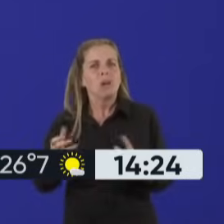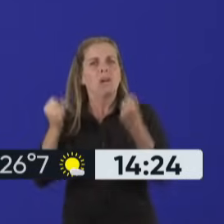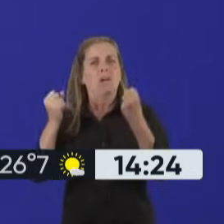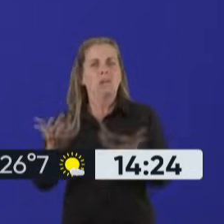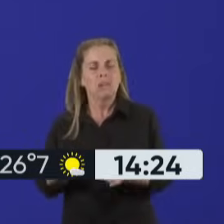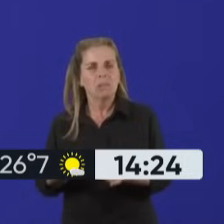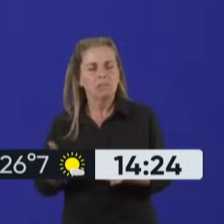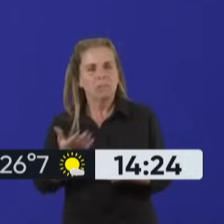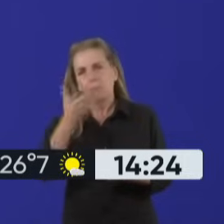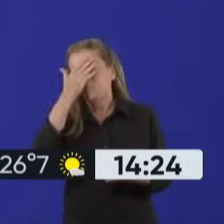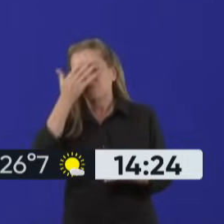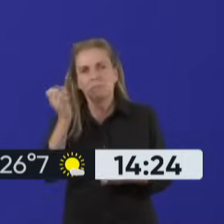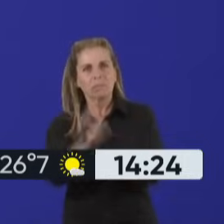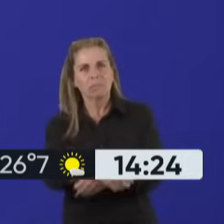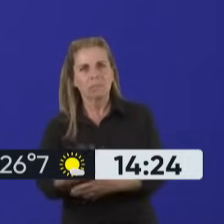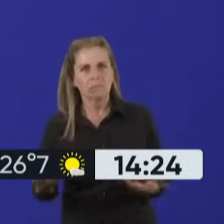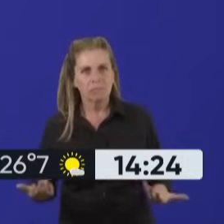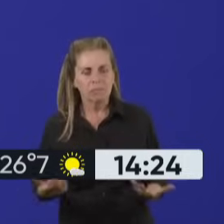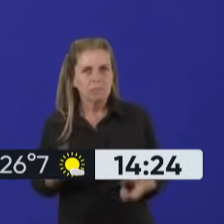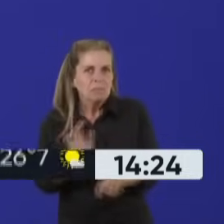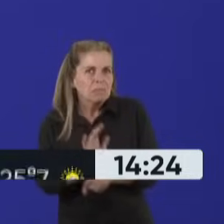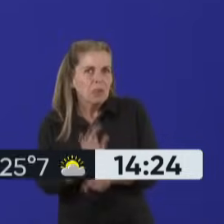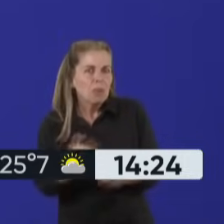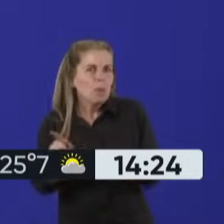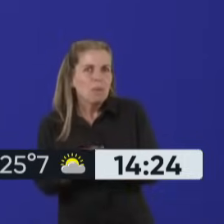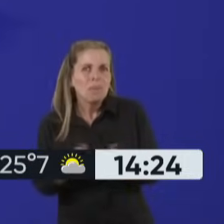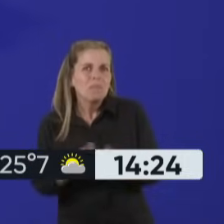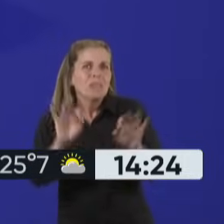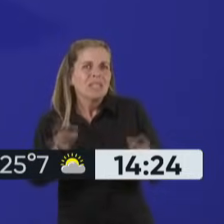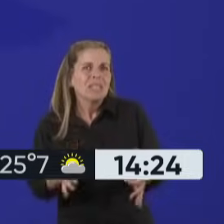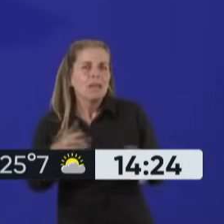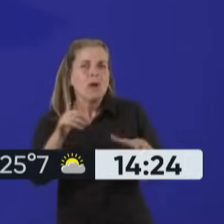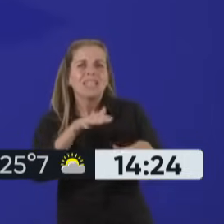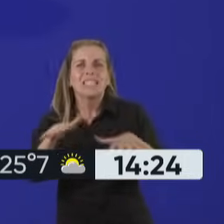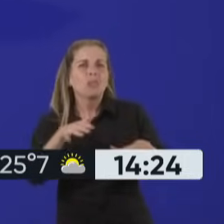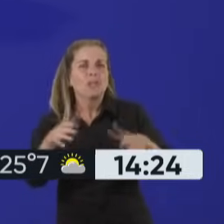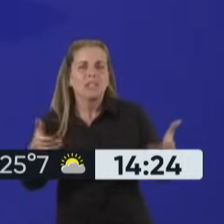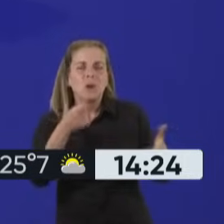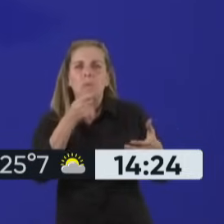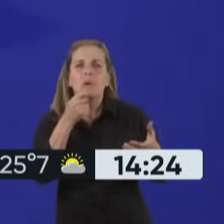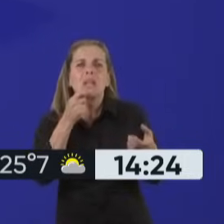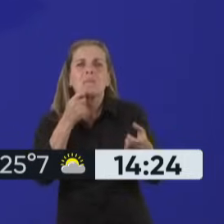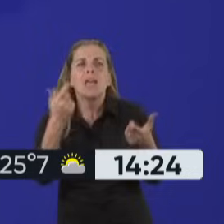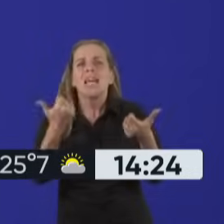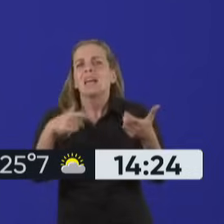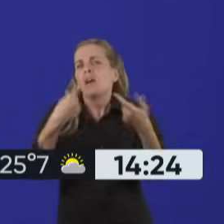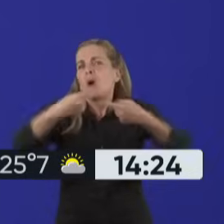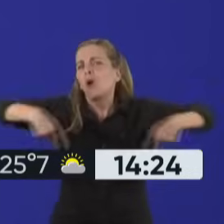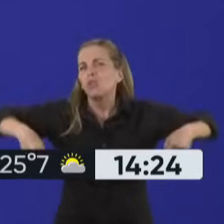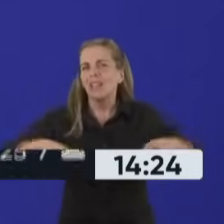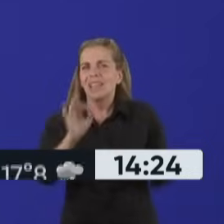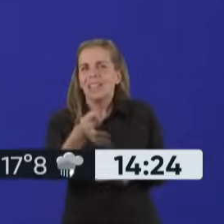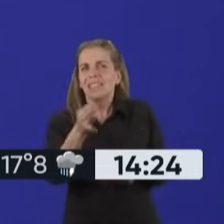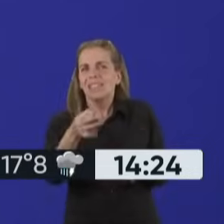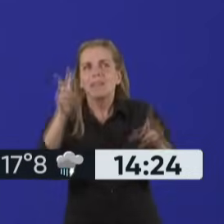a verlo. Es como querer negar la ley de gravedad. No, la ley de la gravedad no es cruel. Digo, pero si ustedes